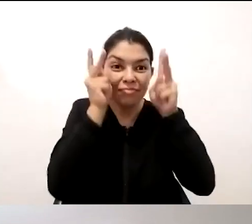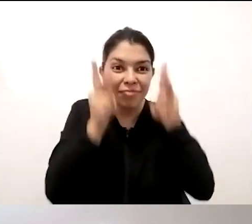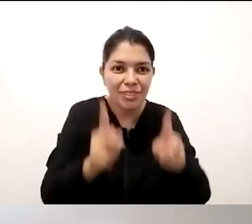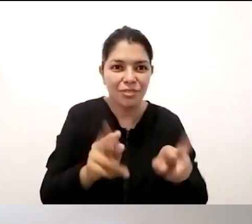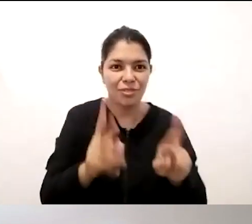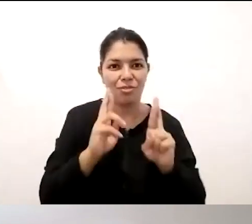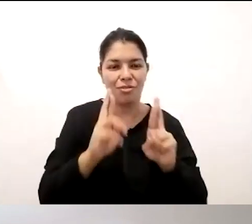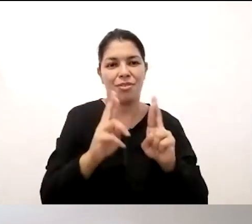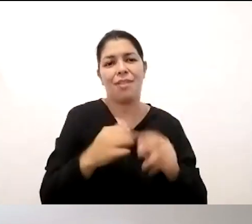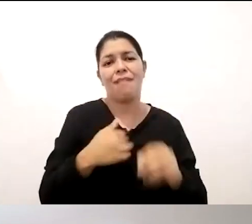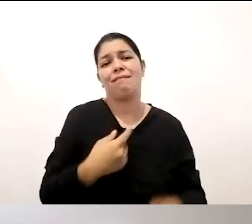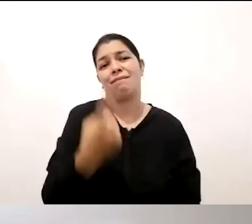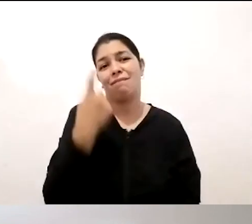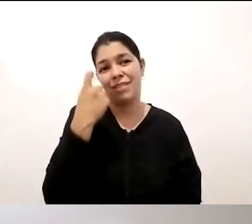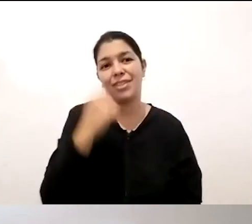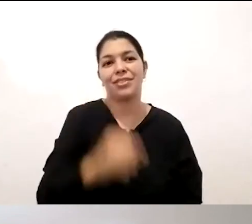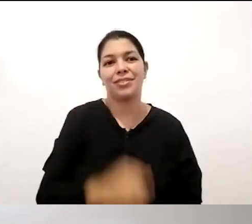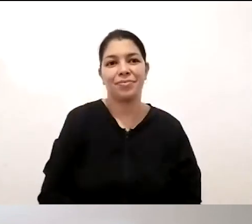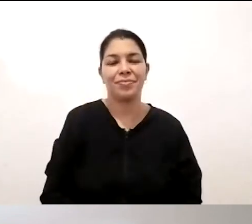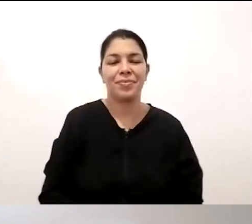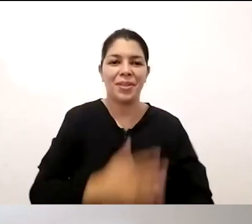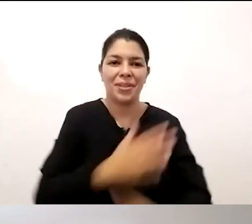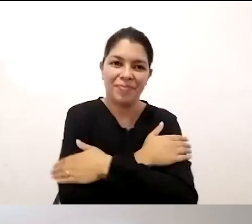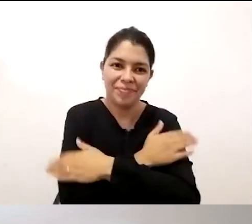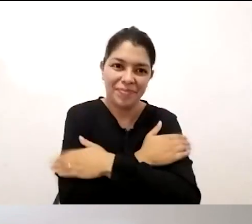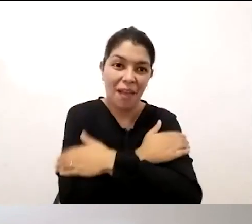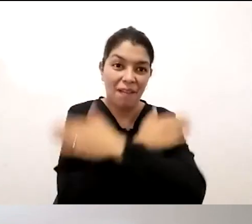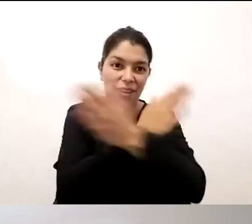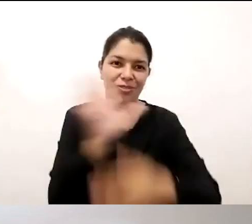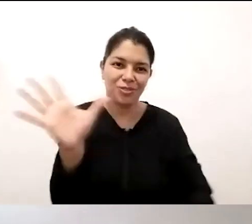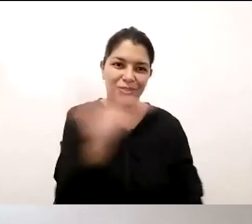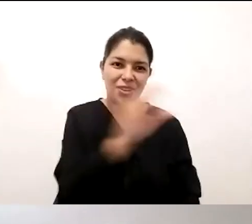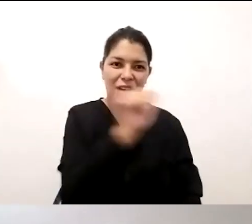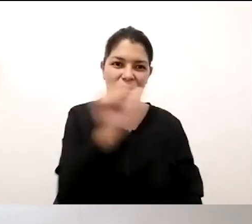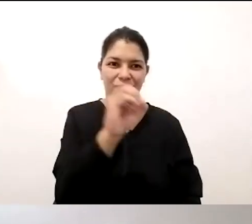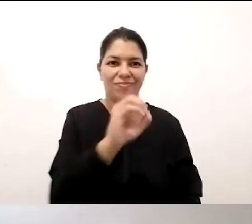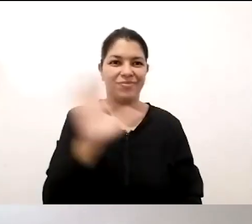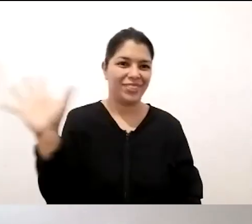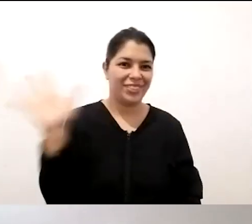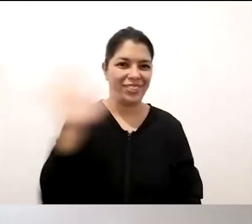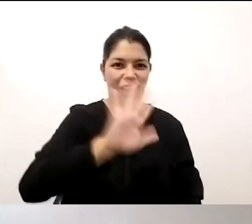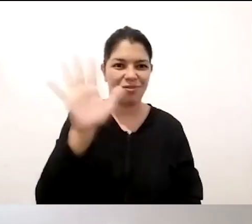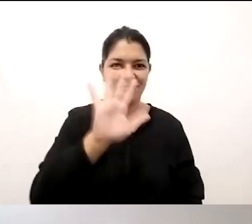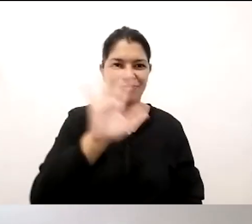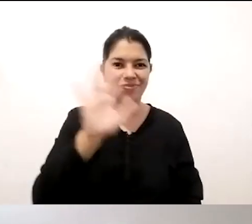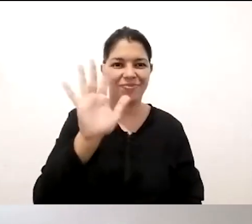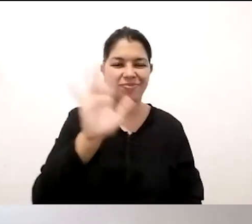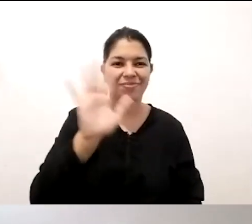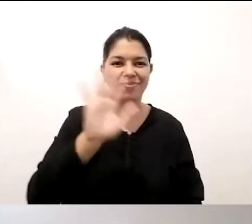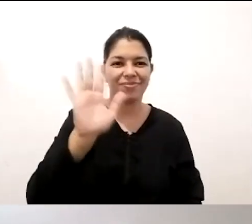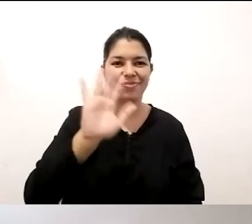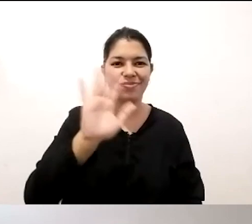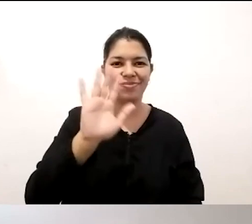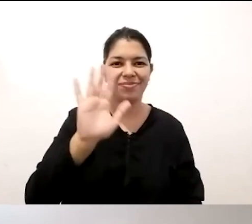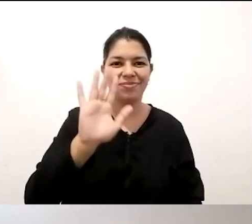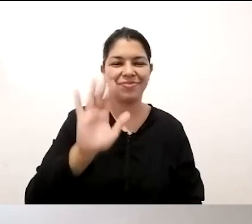tanto nos hacen falta. Un gran abrazo para todos y todas. Chao. Chao.